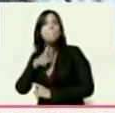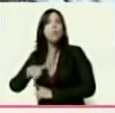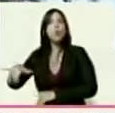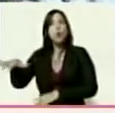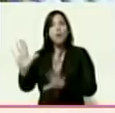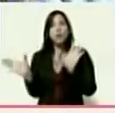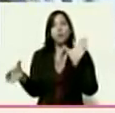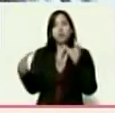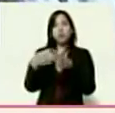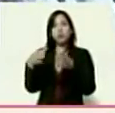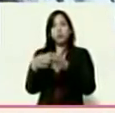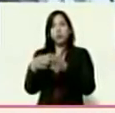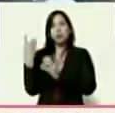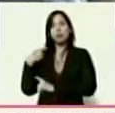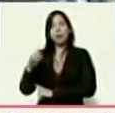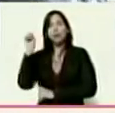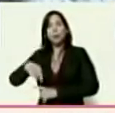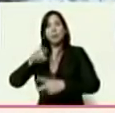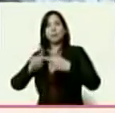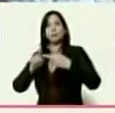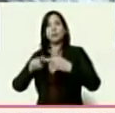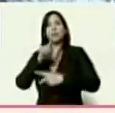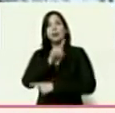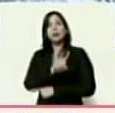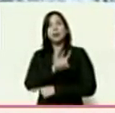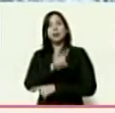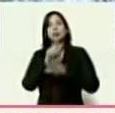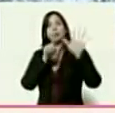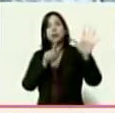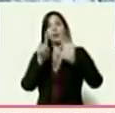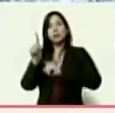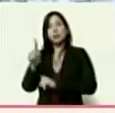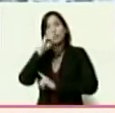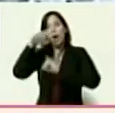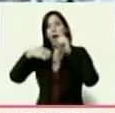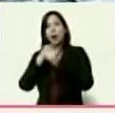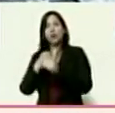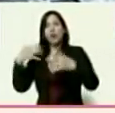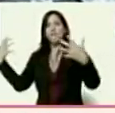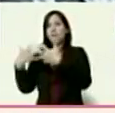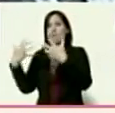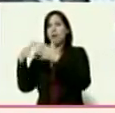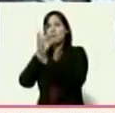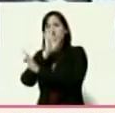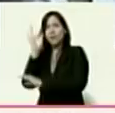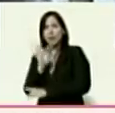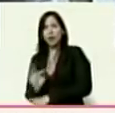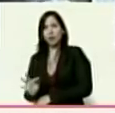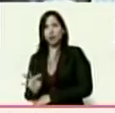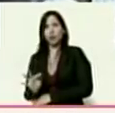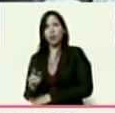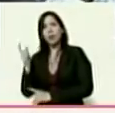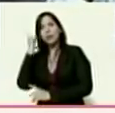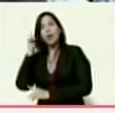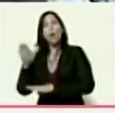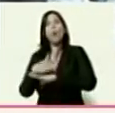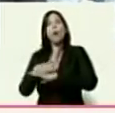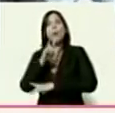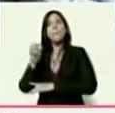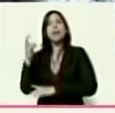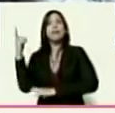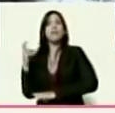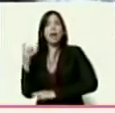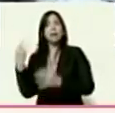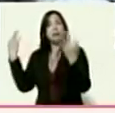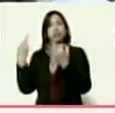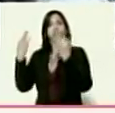y tenemos los 161 años de la Guerra de la Federación, el día jueves 20. El viernes, con